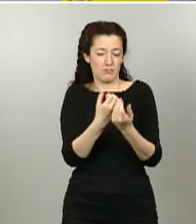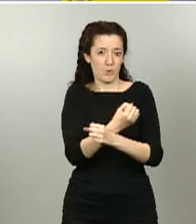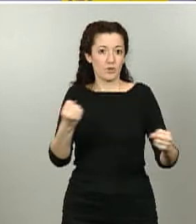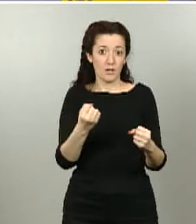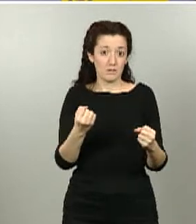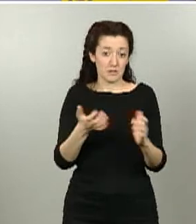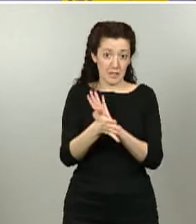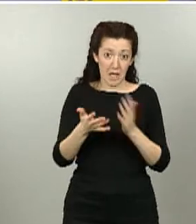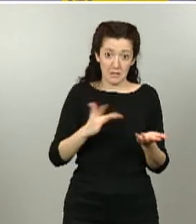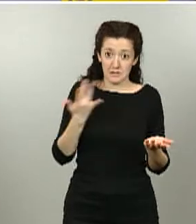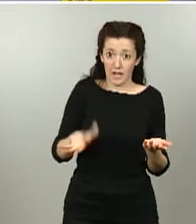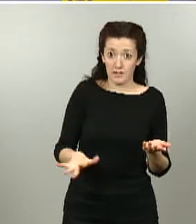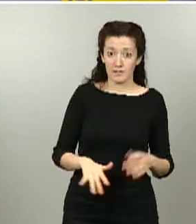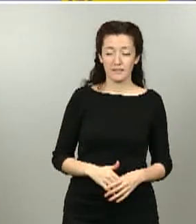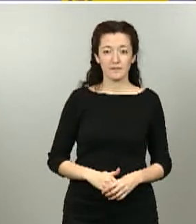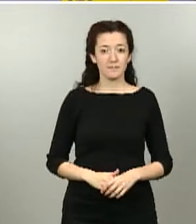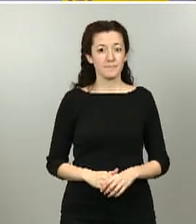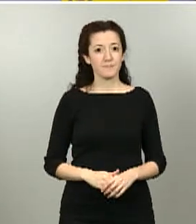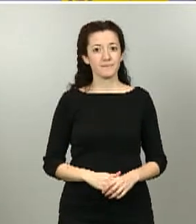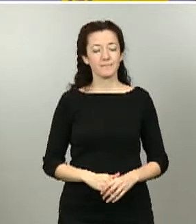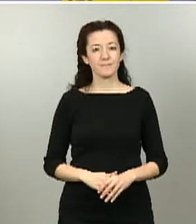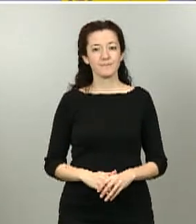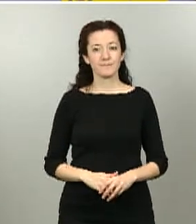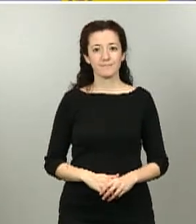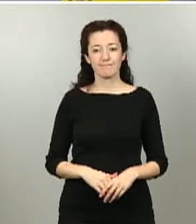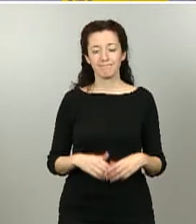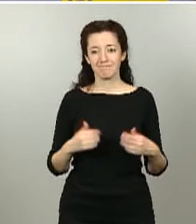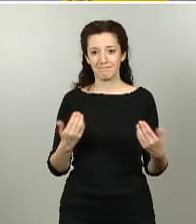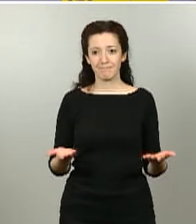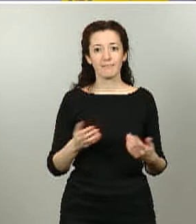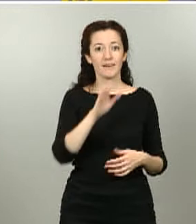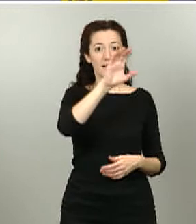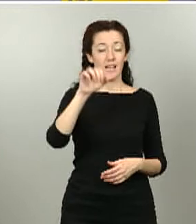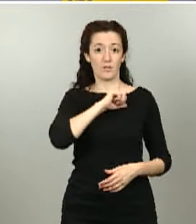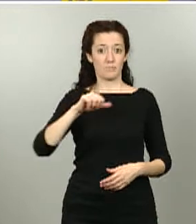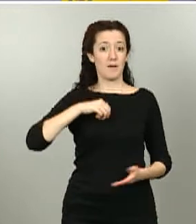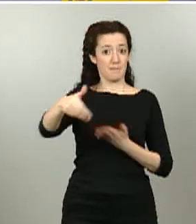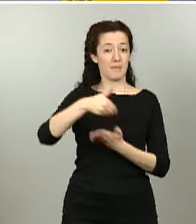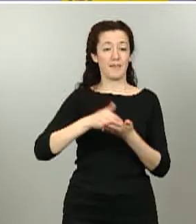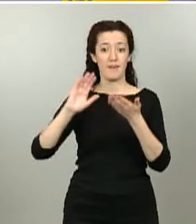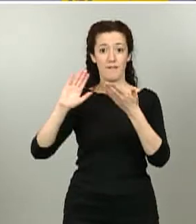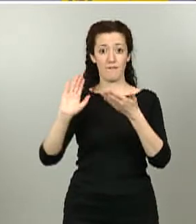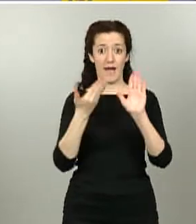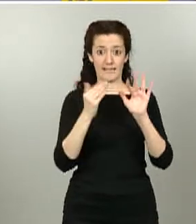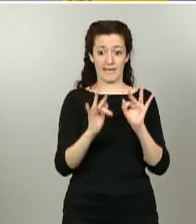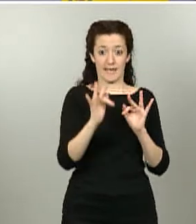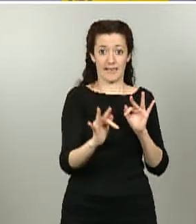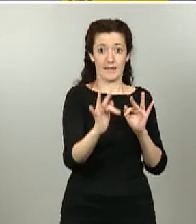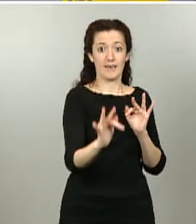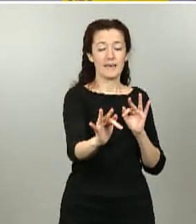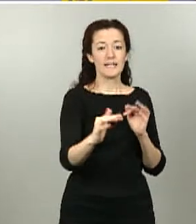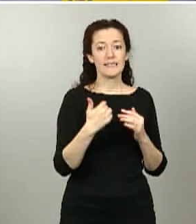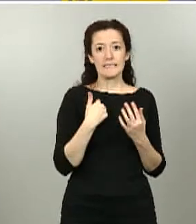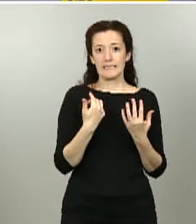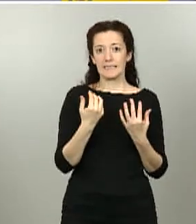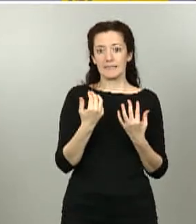Bueno, en cuanto a las comunidades que han solicitado el paso a siguientes fases, no les puedo decir ahora mismo la cifra o cuántas han sido